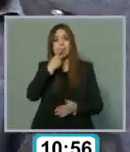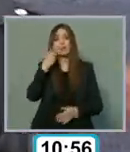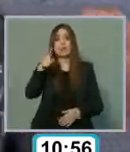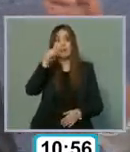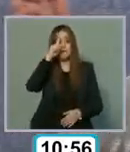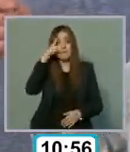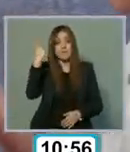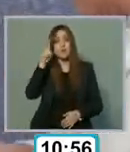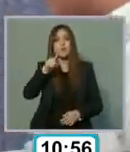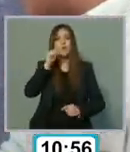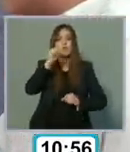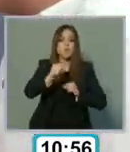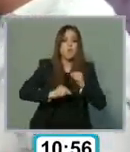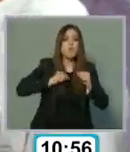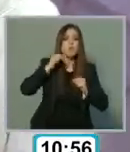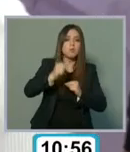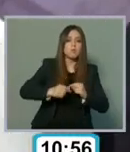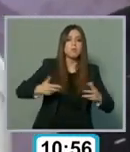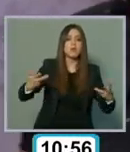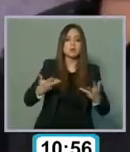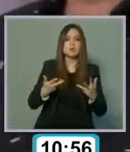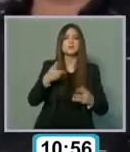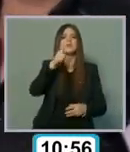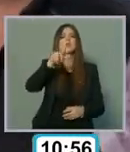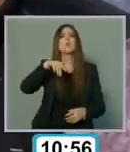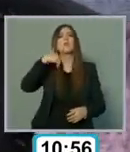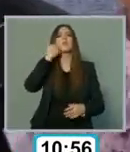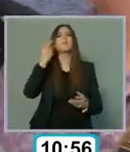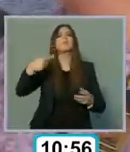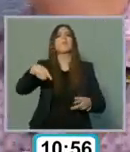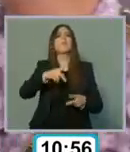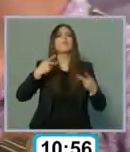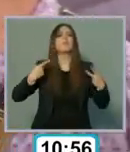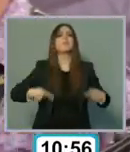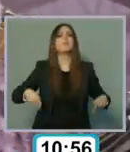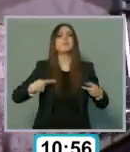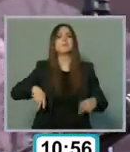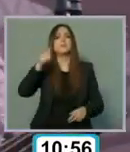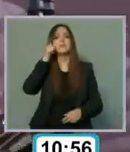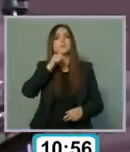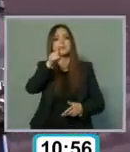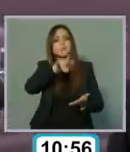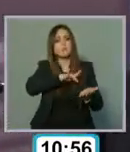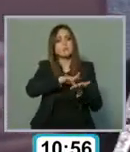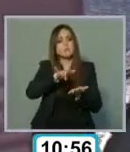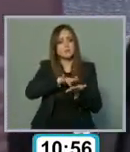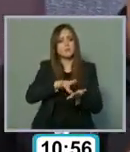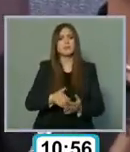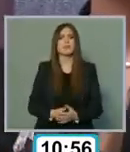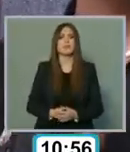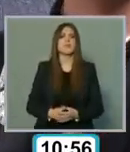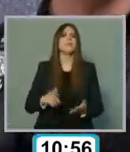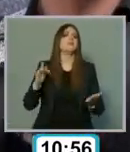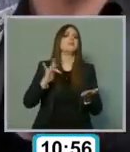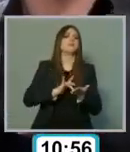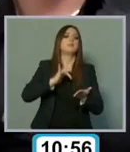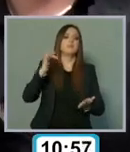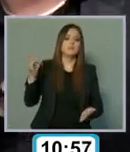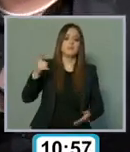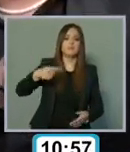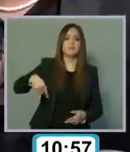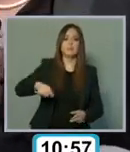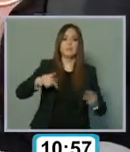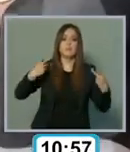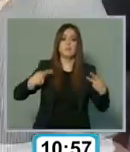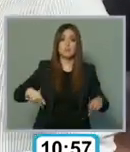picando piedra y estar Sí, sí. al pie del cañón. Sí, sí. ¿Qué le quieres decir al público que siempre los está apoyando? Que gracias por su corazón, gracias por sus aplausos. A los que no nos han